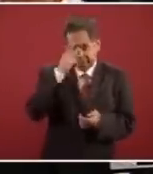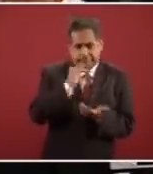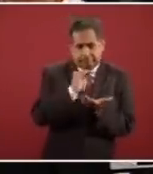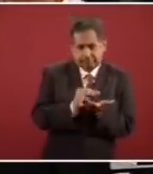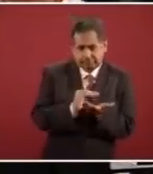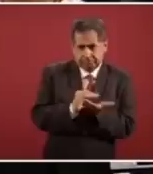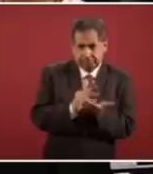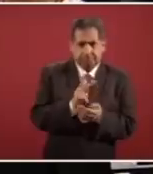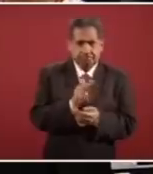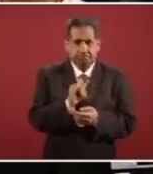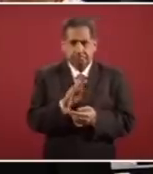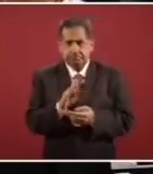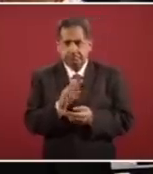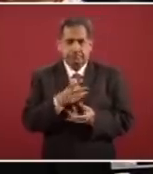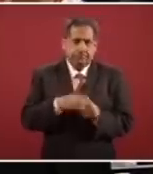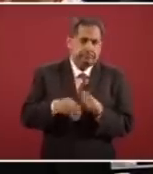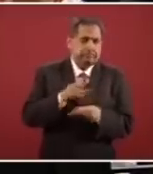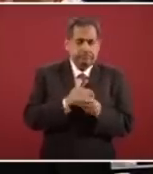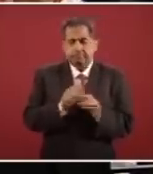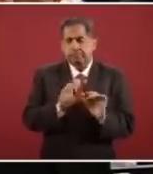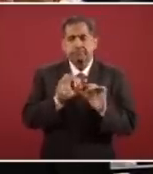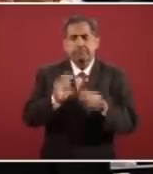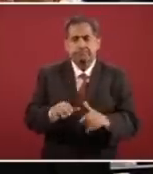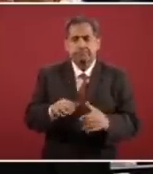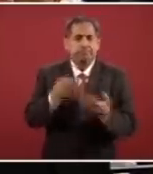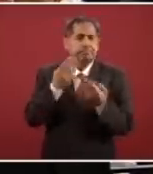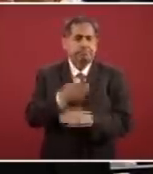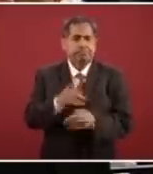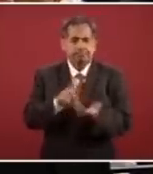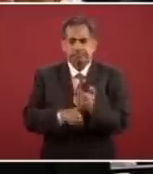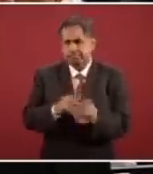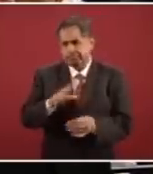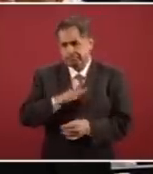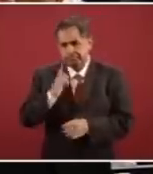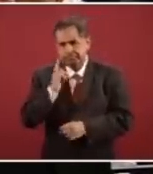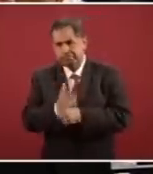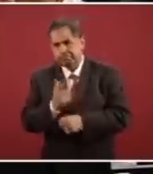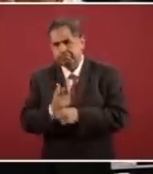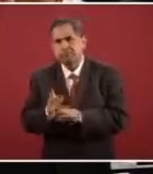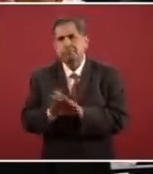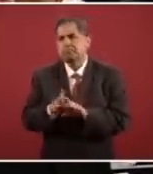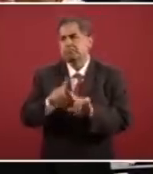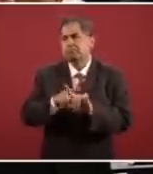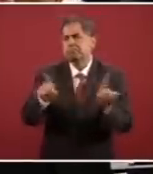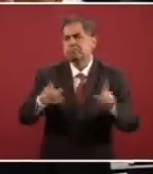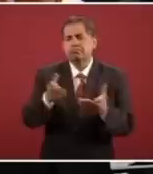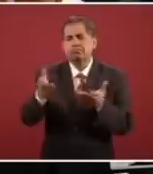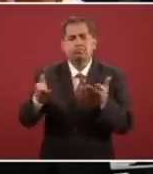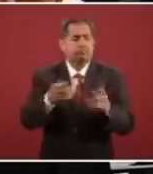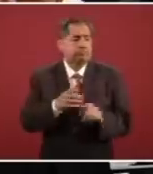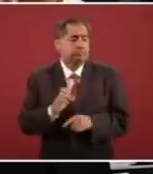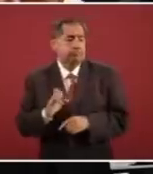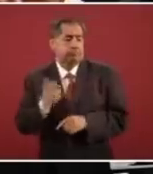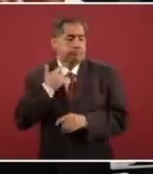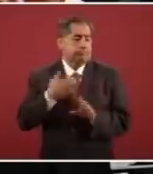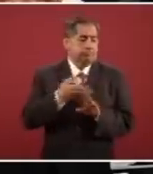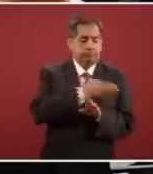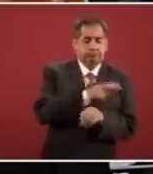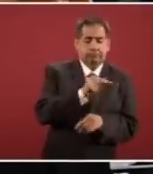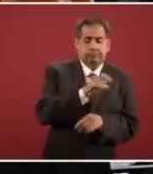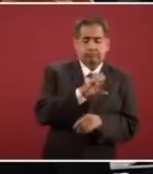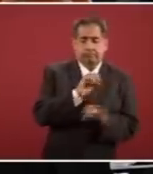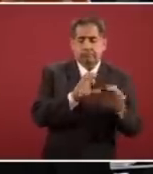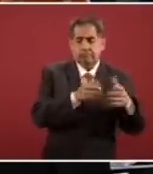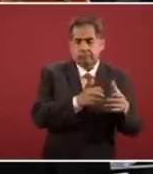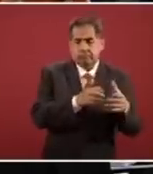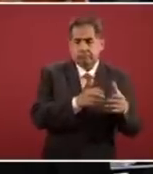tanto, tenemos una insuficiente inclusión financiera que ya detectó. ¿Cómo se va a diferenciar al periodo neoclásico de teoría del